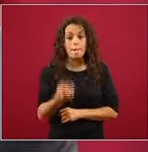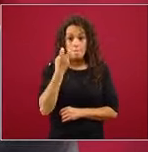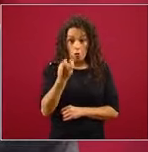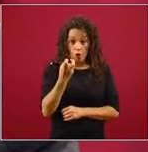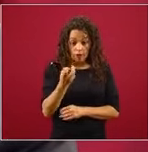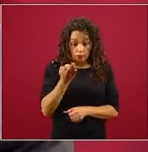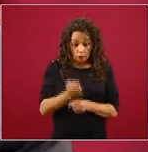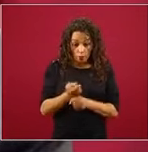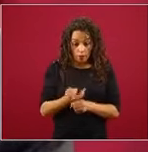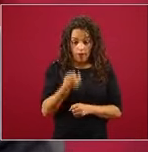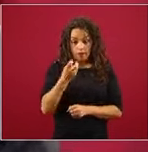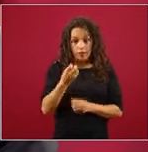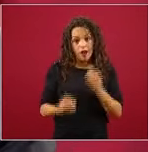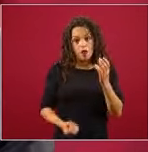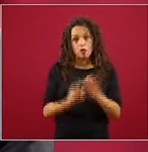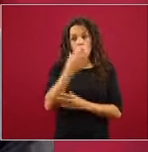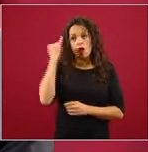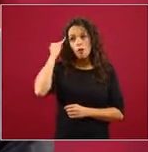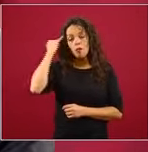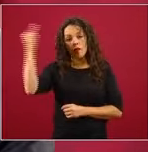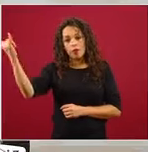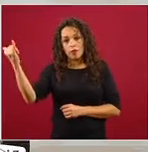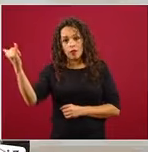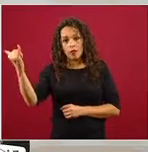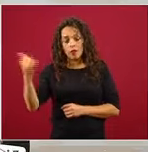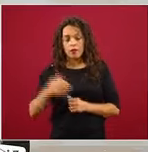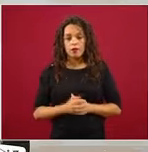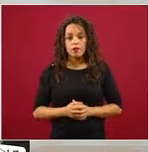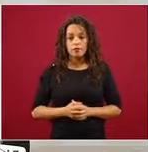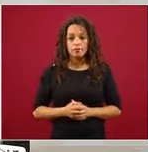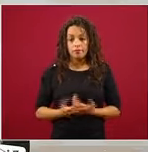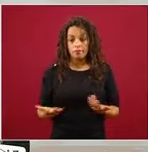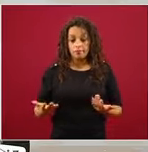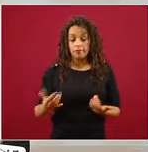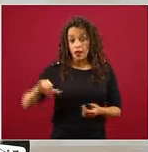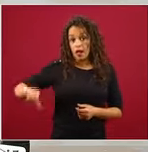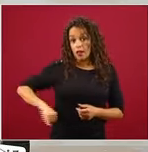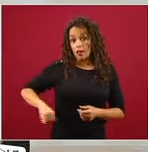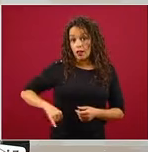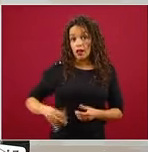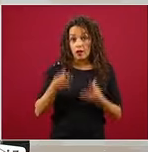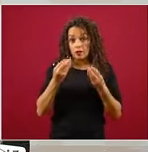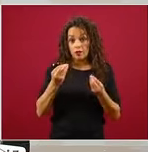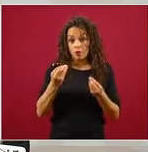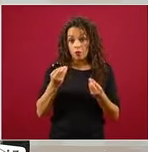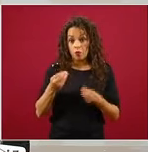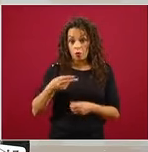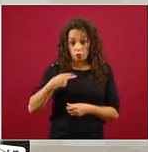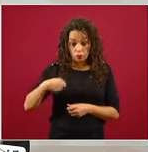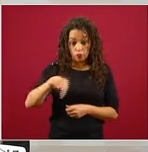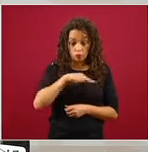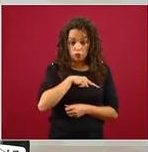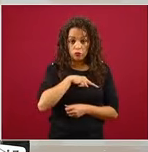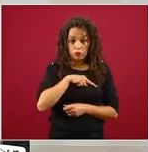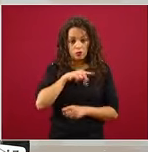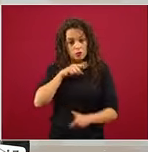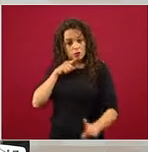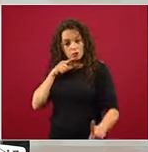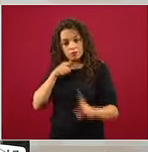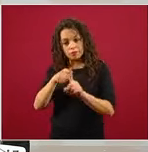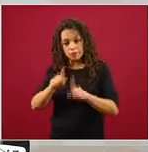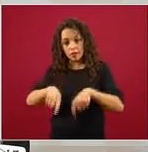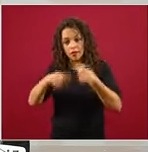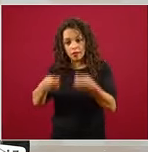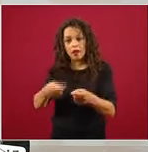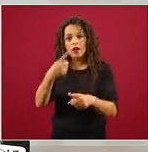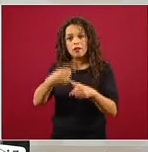programa, esta iniciativa de acción local comunitaria, nos interesa dirigirla en especial hacia